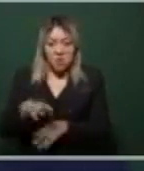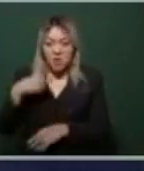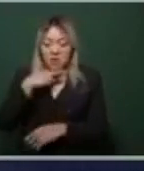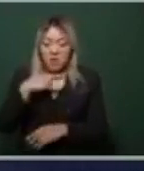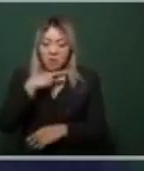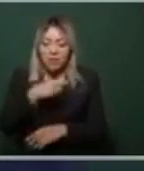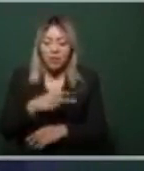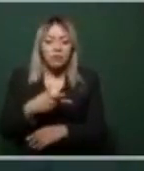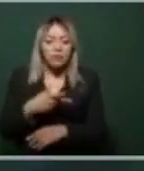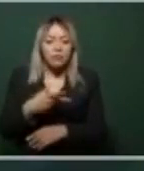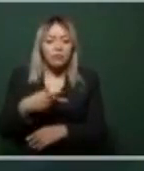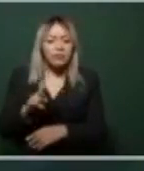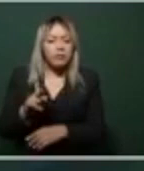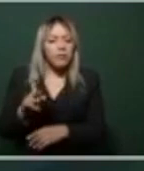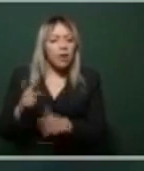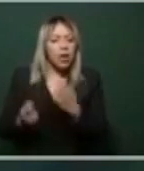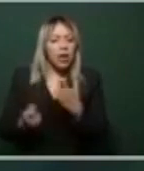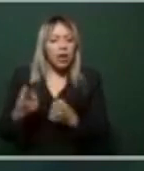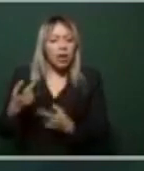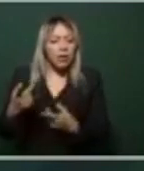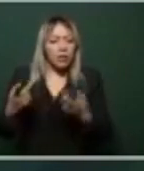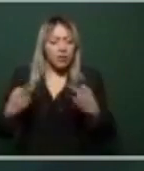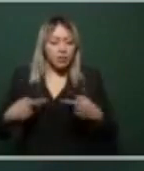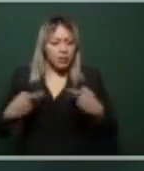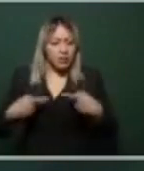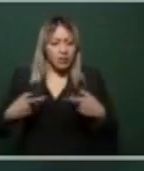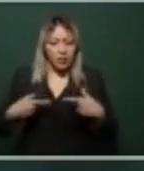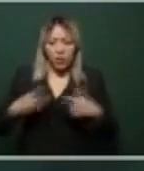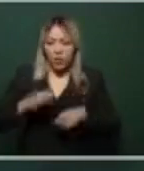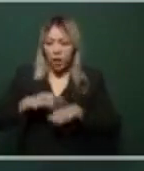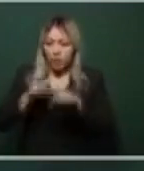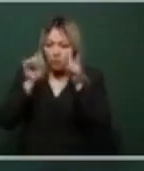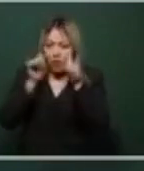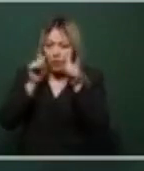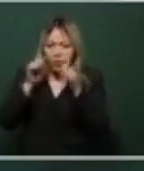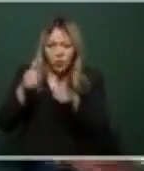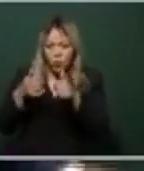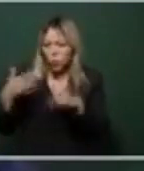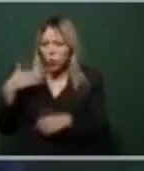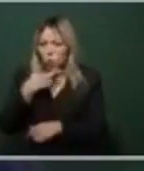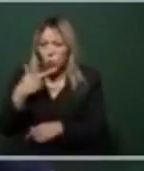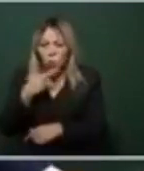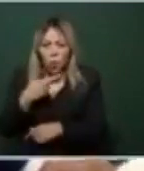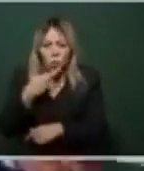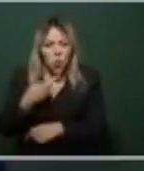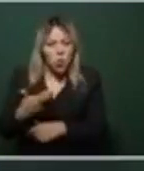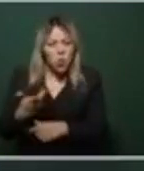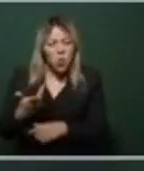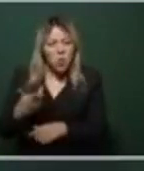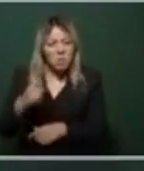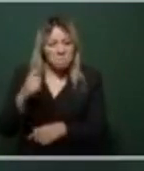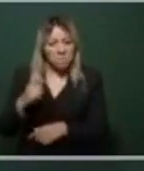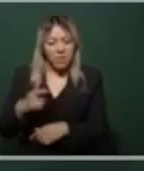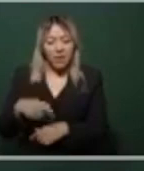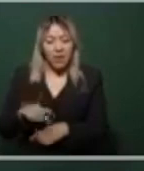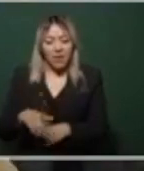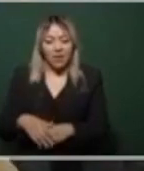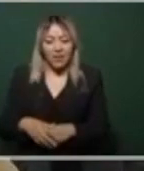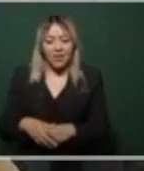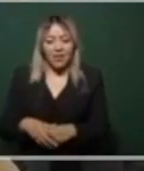gente está más avispada que nunca. Bueno, aquí, imagínense,